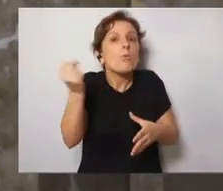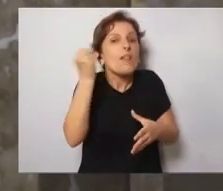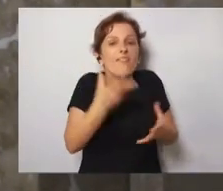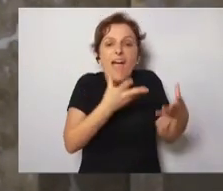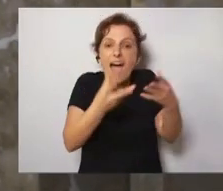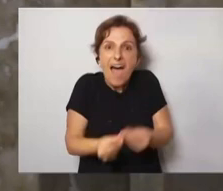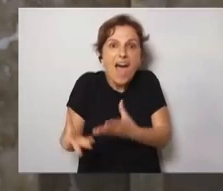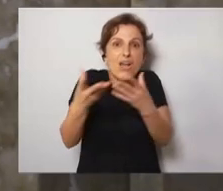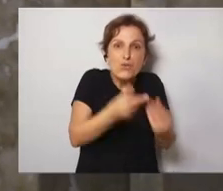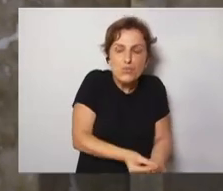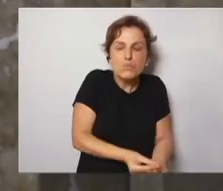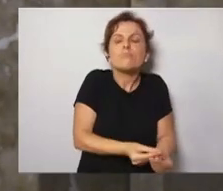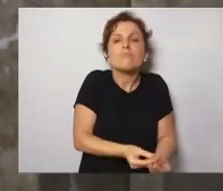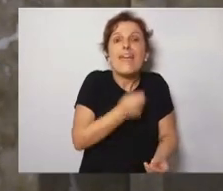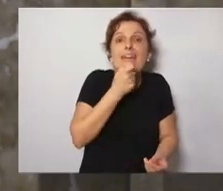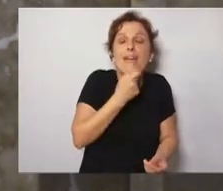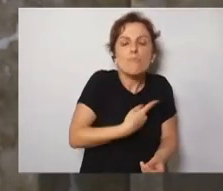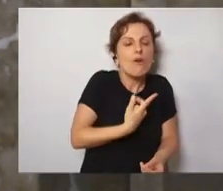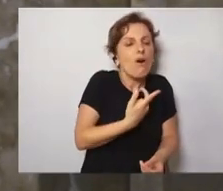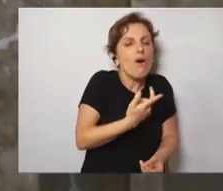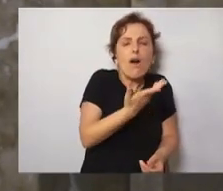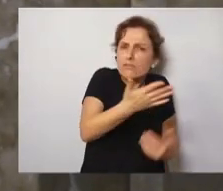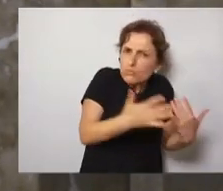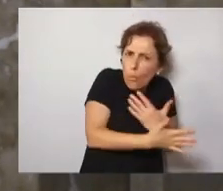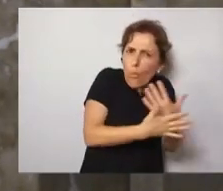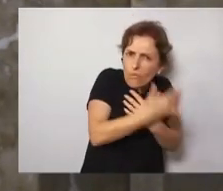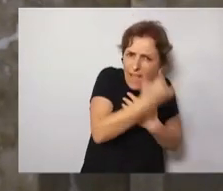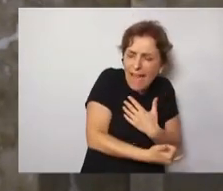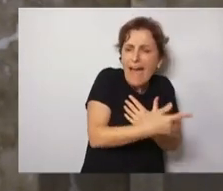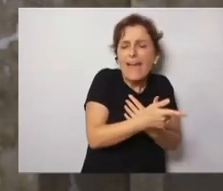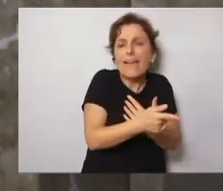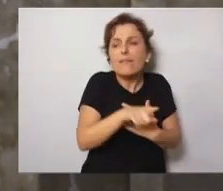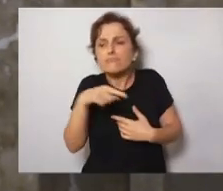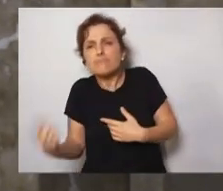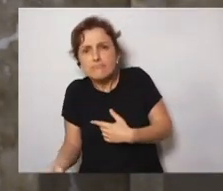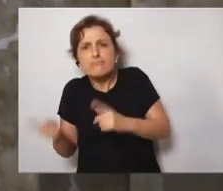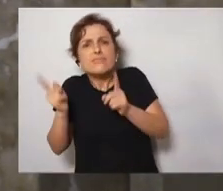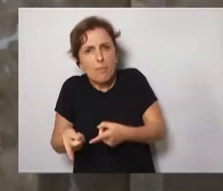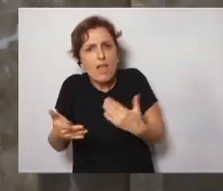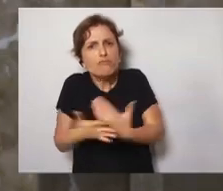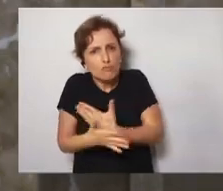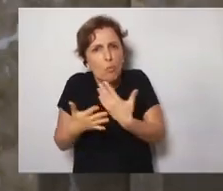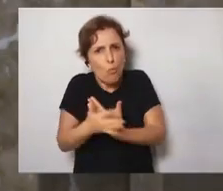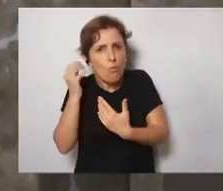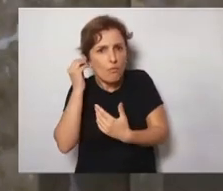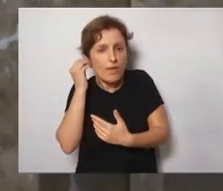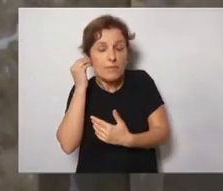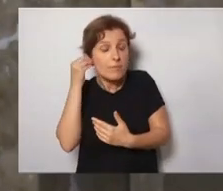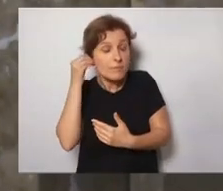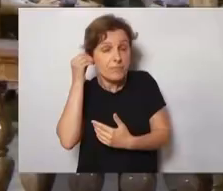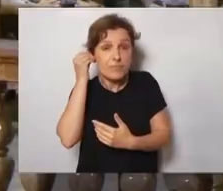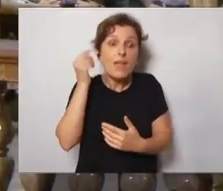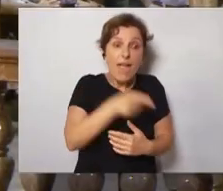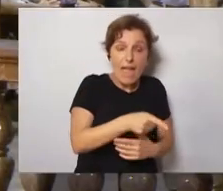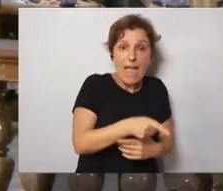un miembro sufre todos los miembros sufren con él un miembro es enaltecido todos los demás participan